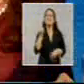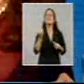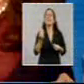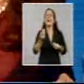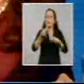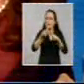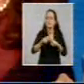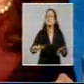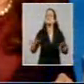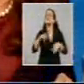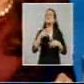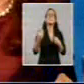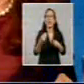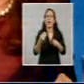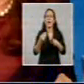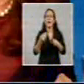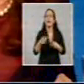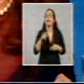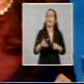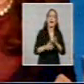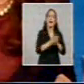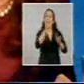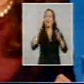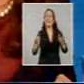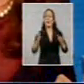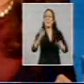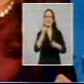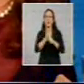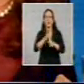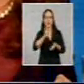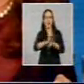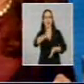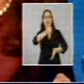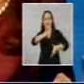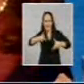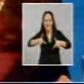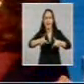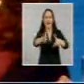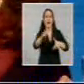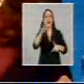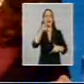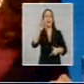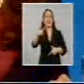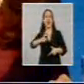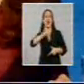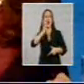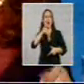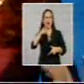a la segunda etapa del acueducto Río Colorado,